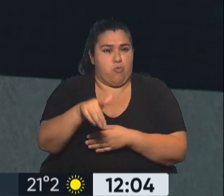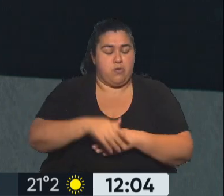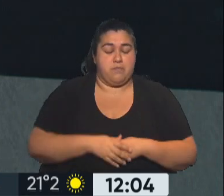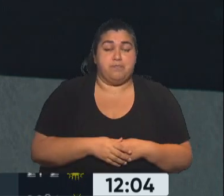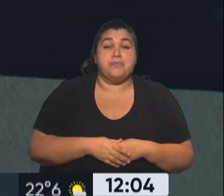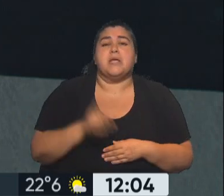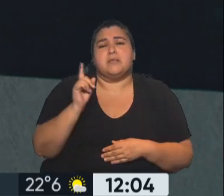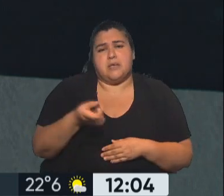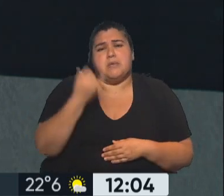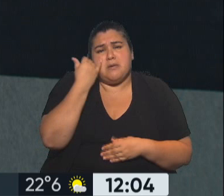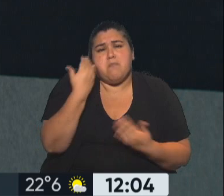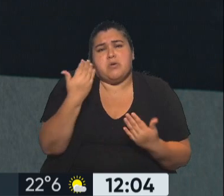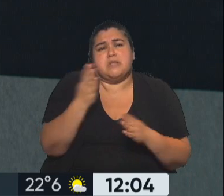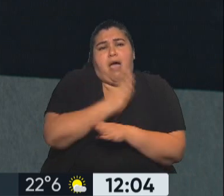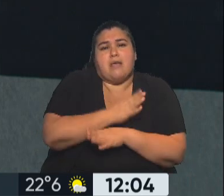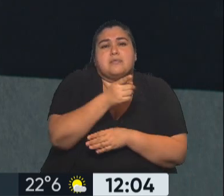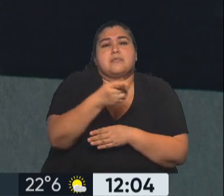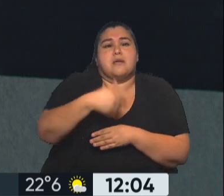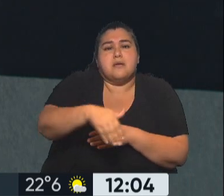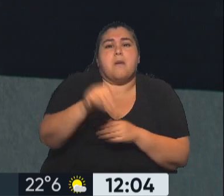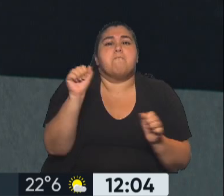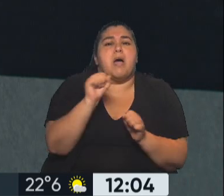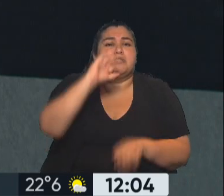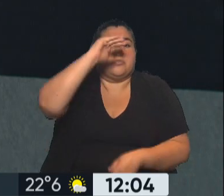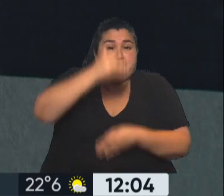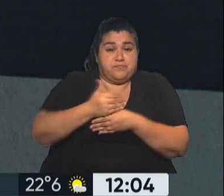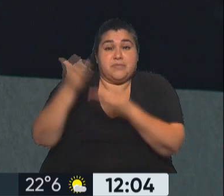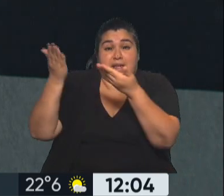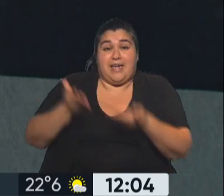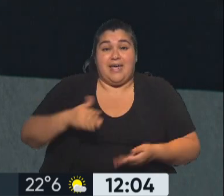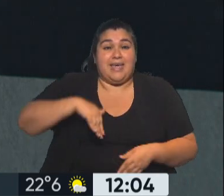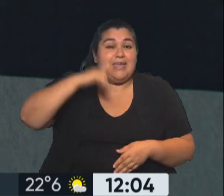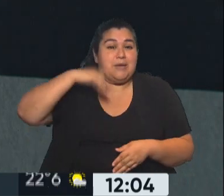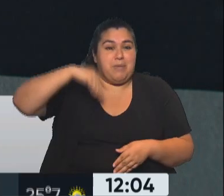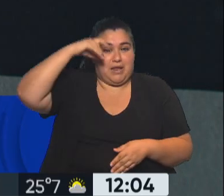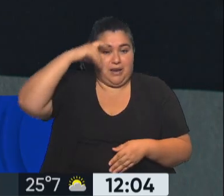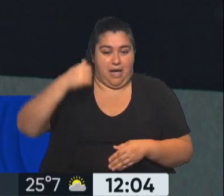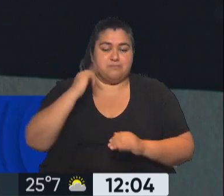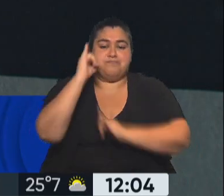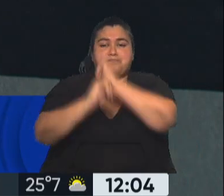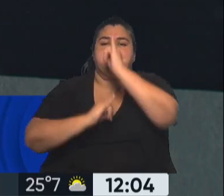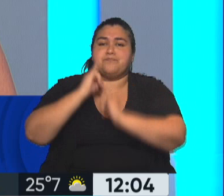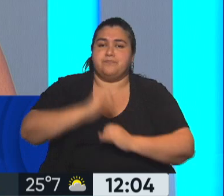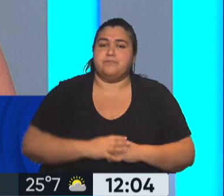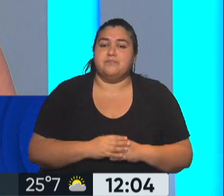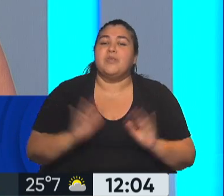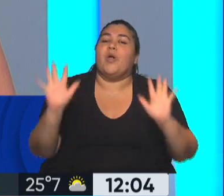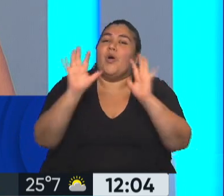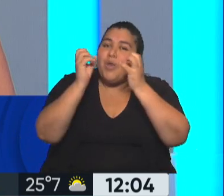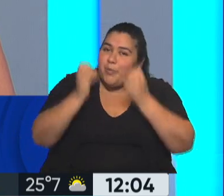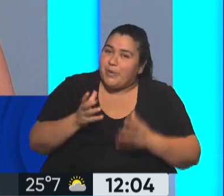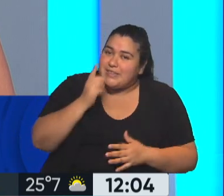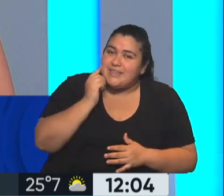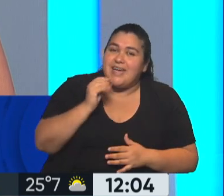había hablado de un posible cierre en el mes de mayo. Con Jimena Fuertes ya analizamos el tema porque tenemos números para compartir también. ¿Qué tal, Jimé? Hola, buen día, Silvia,